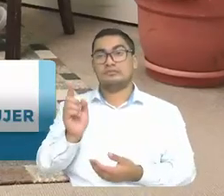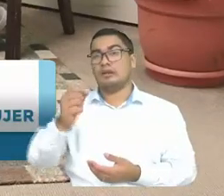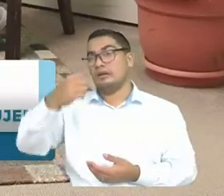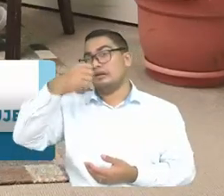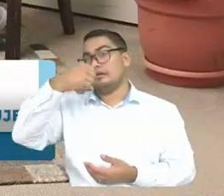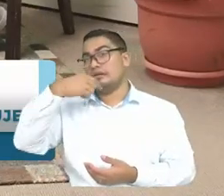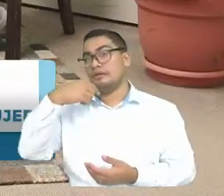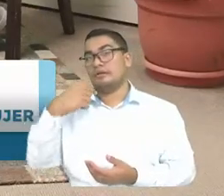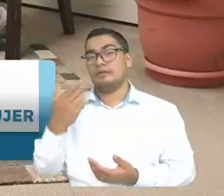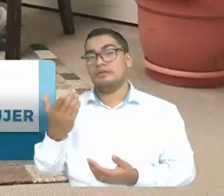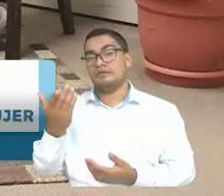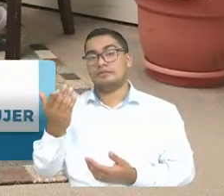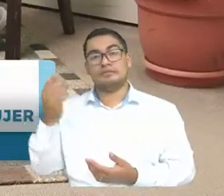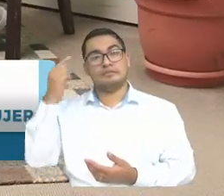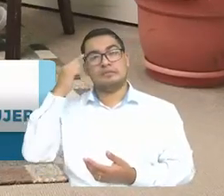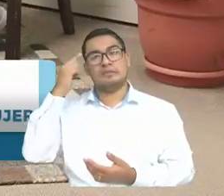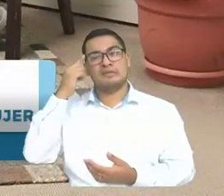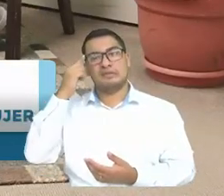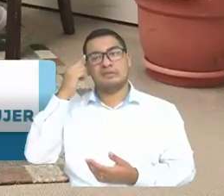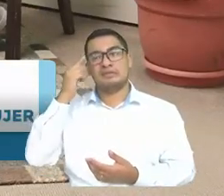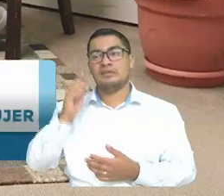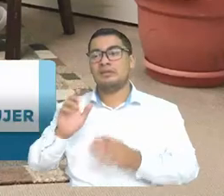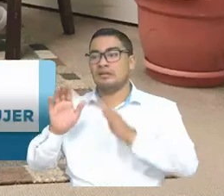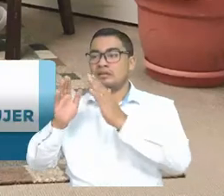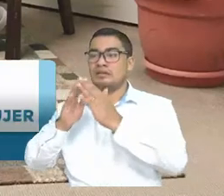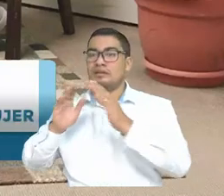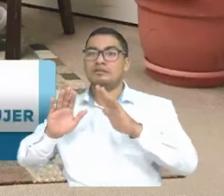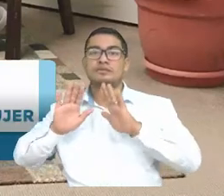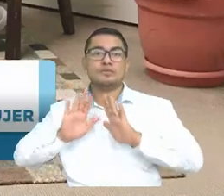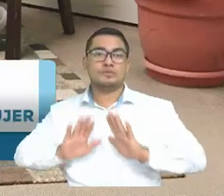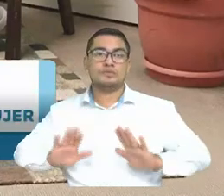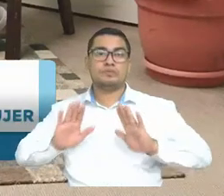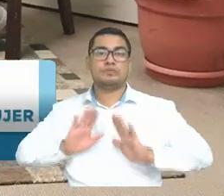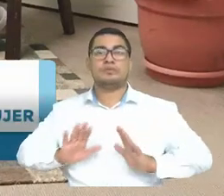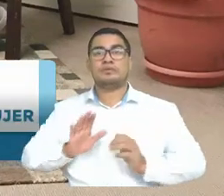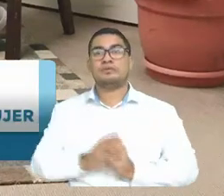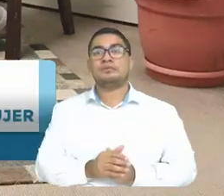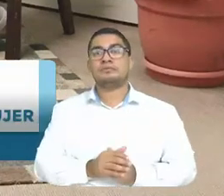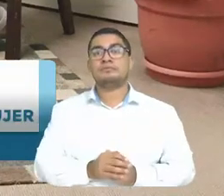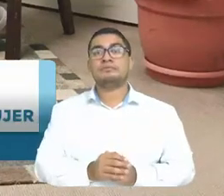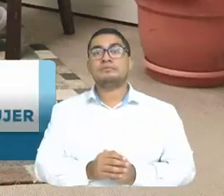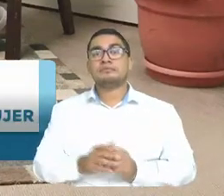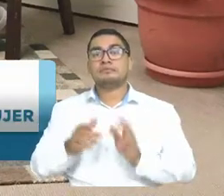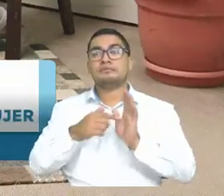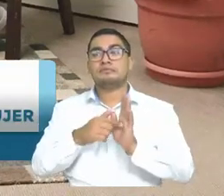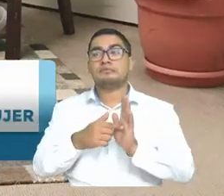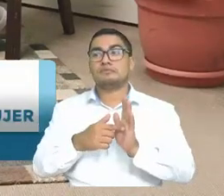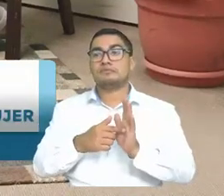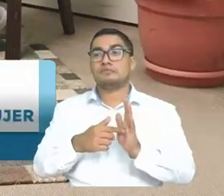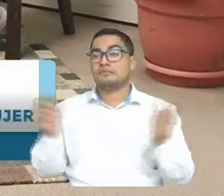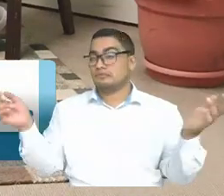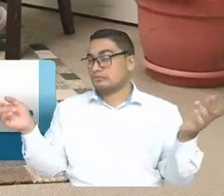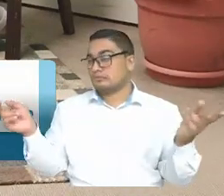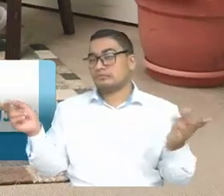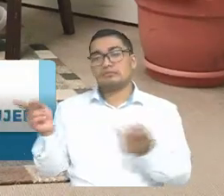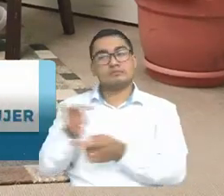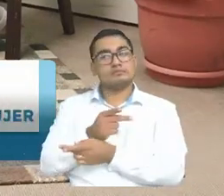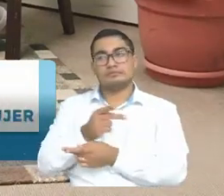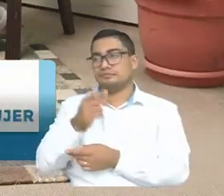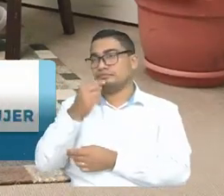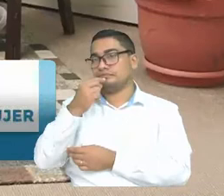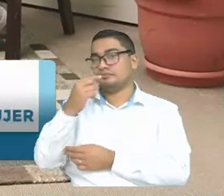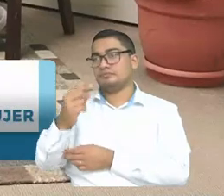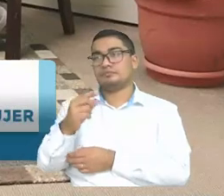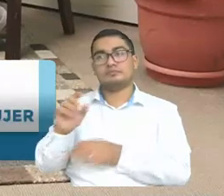medicamentos, obviamente me imagino que le mandan más reposo. De hecho, en el caso de las preeclampsias graves, inminente de